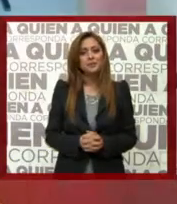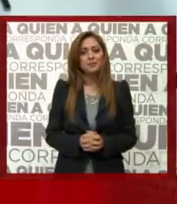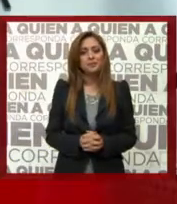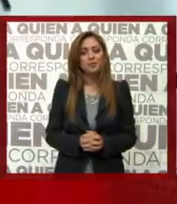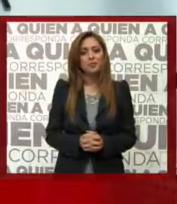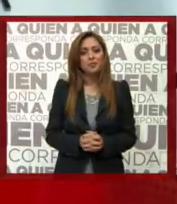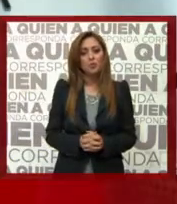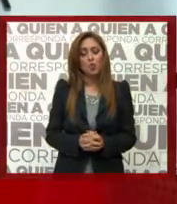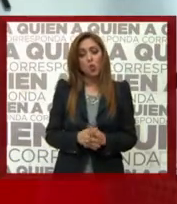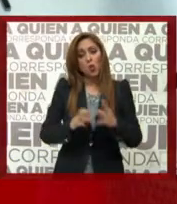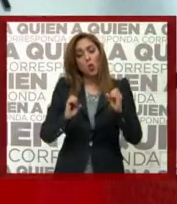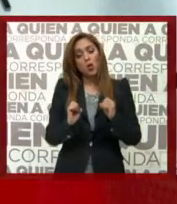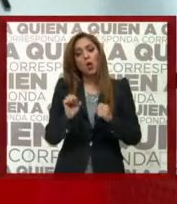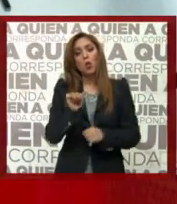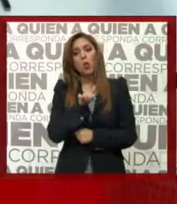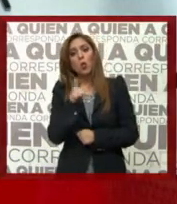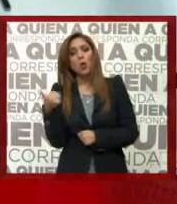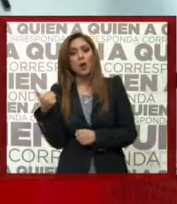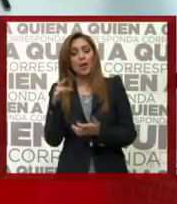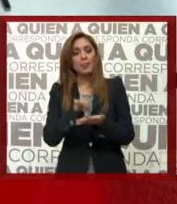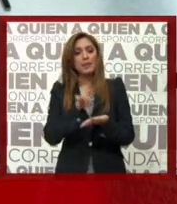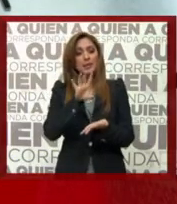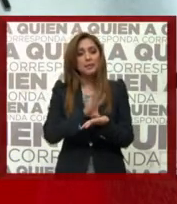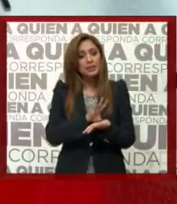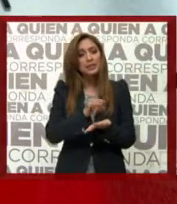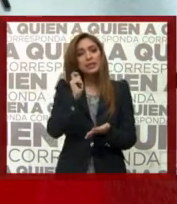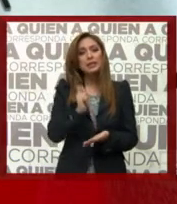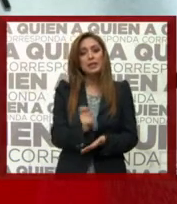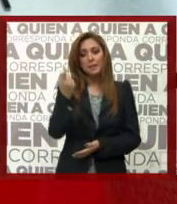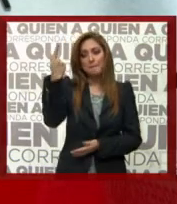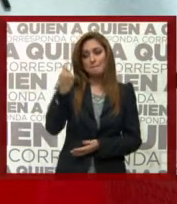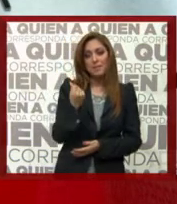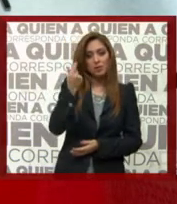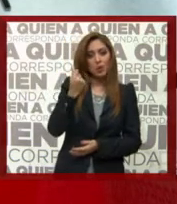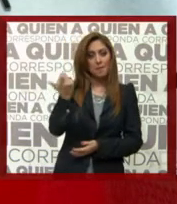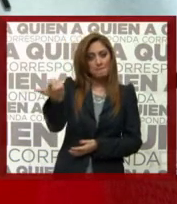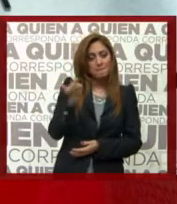incómodo. O a lo mejor tiene otro tipo de discapacidad y se gastó su pensión en un Ferrari, ¿no?